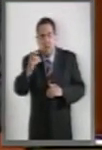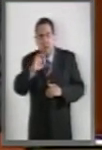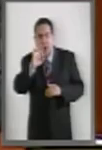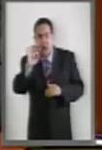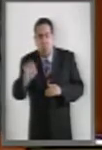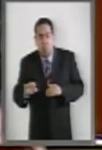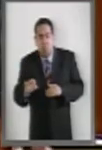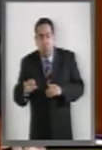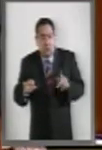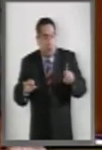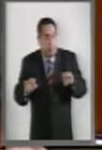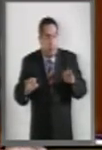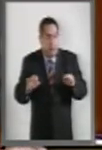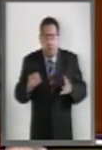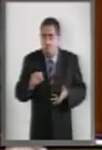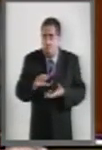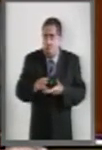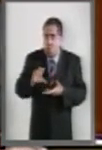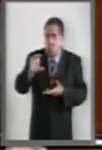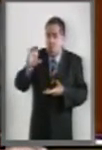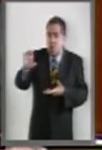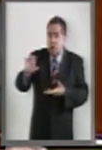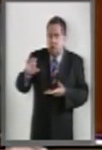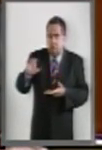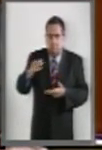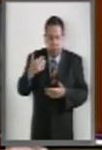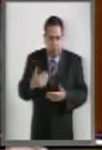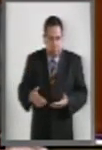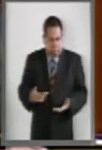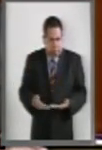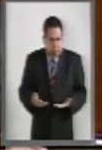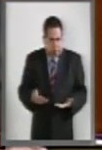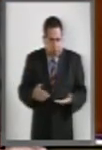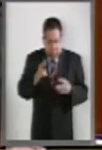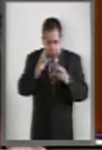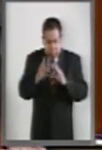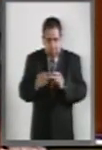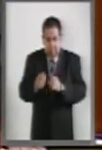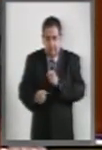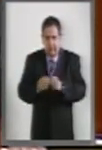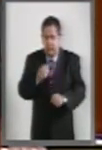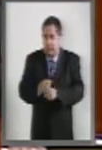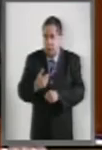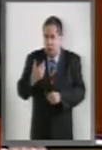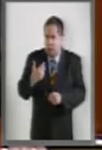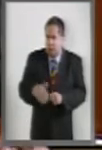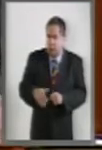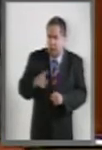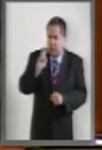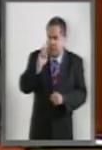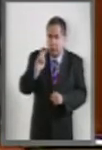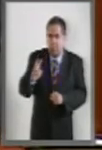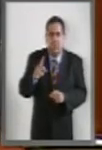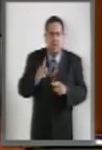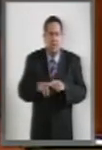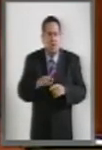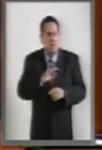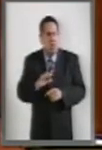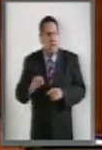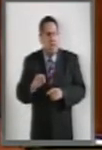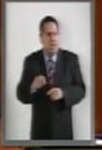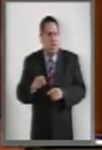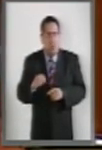45.7% del Producto Interno Bruto, hasta el segundo trimestre de este año. Es decir, casi